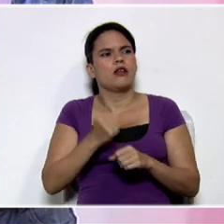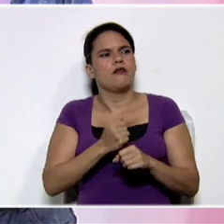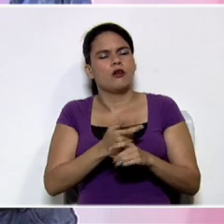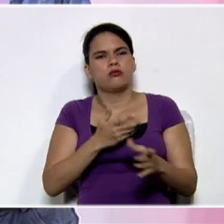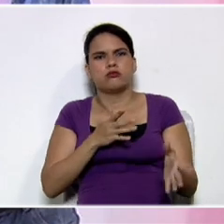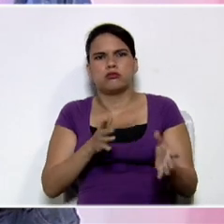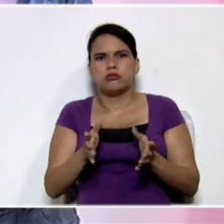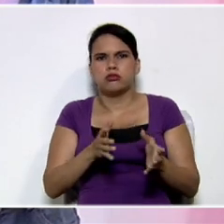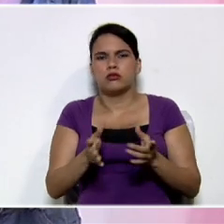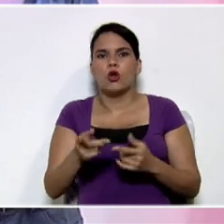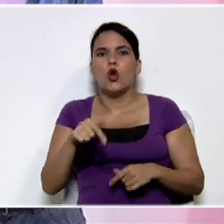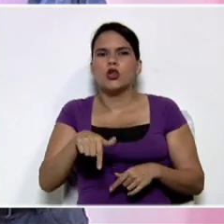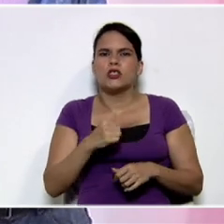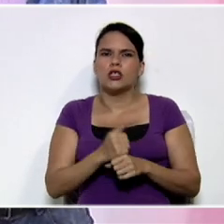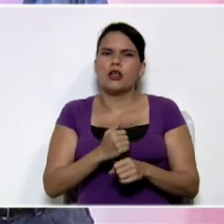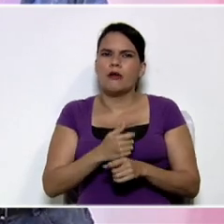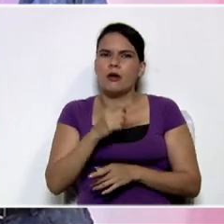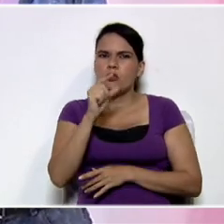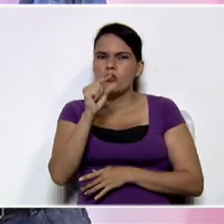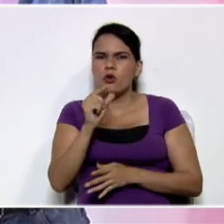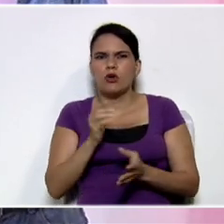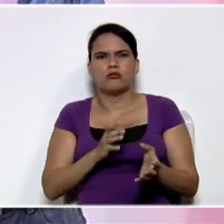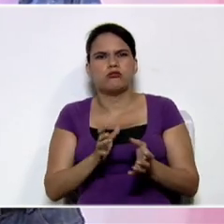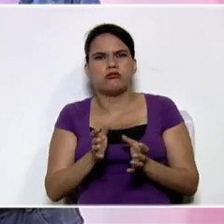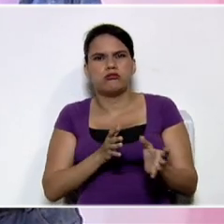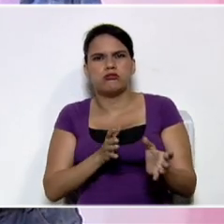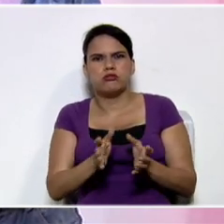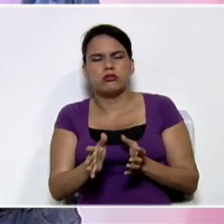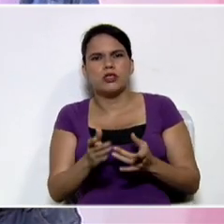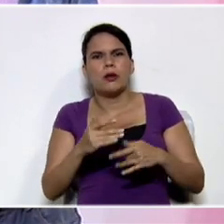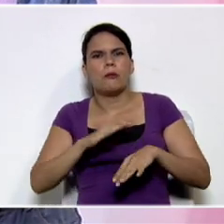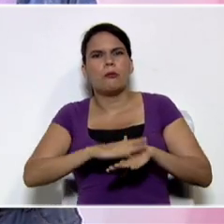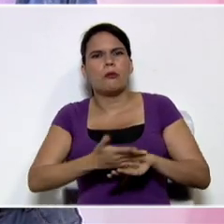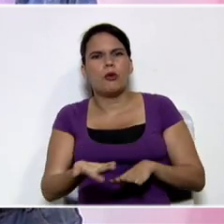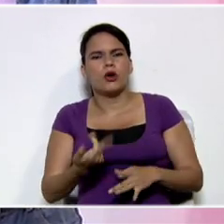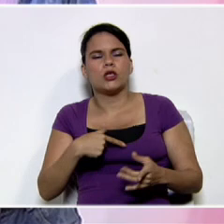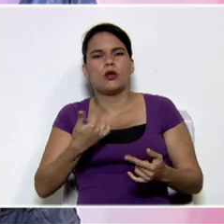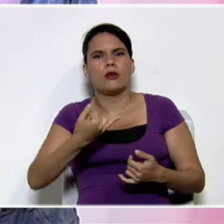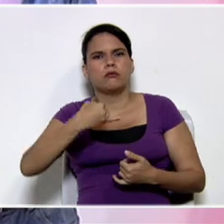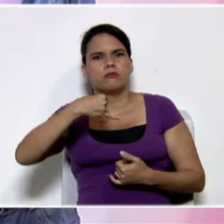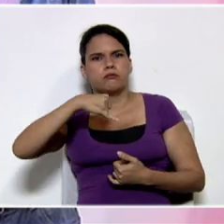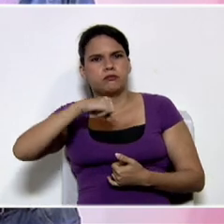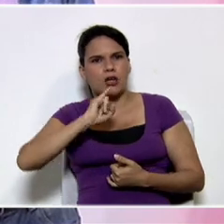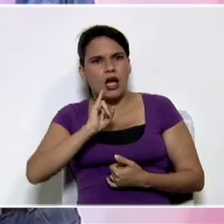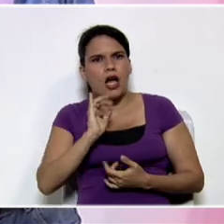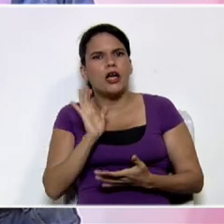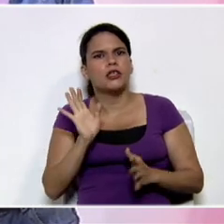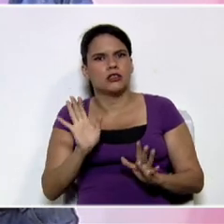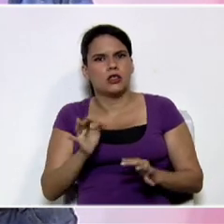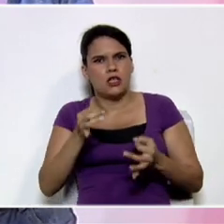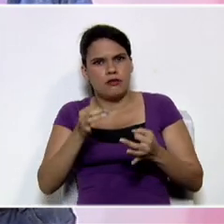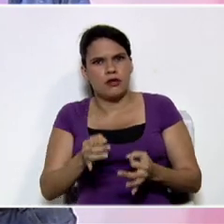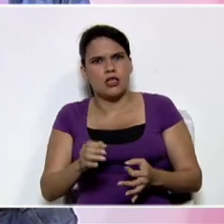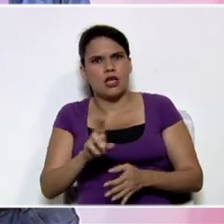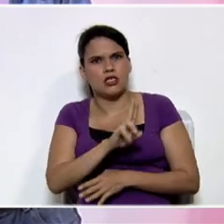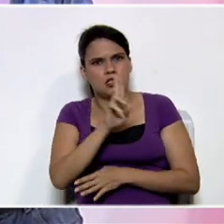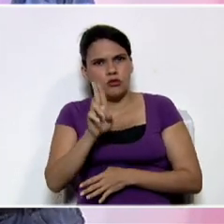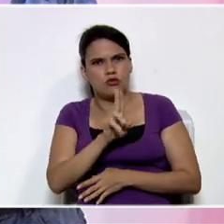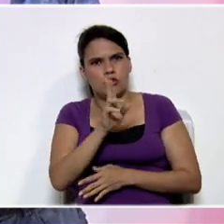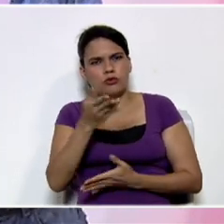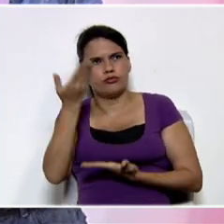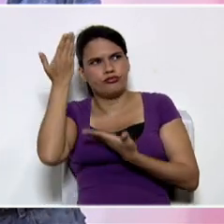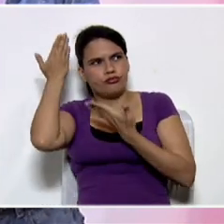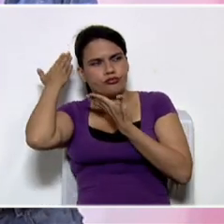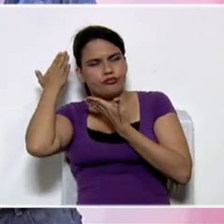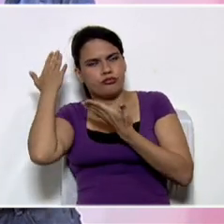en día se trabaja muy poco la cuestión de la cerámica, pero todavía quedan vestigios de lo que fue realmente el uso de la